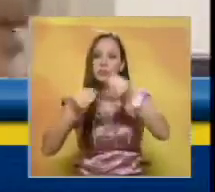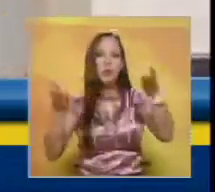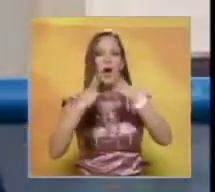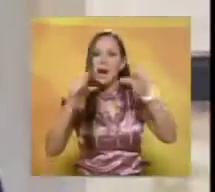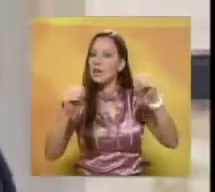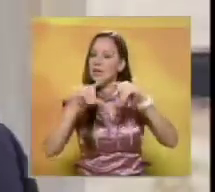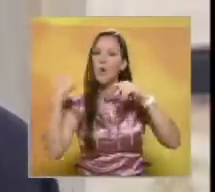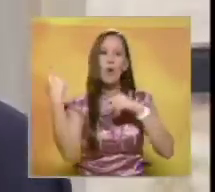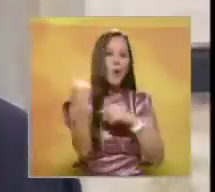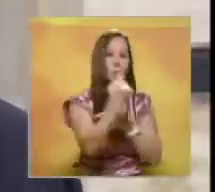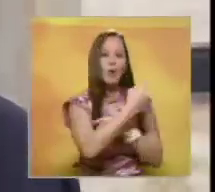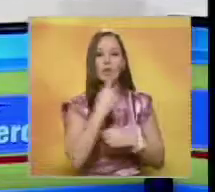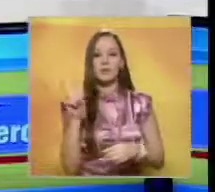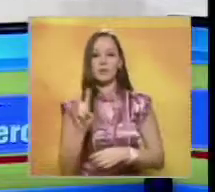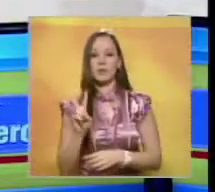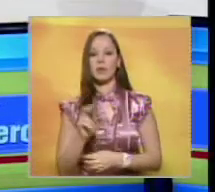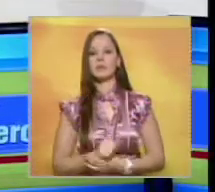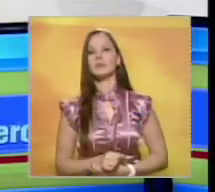de todo el país.